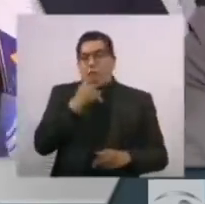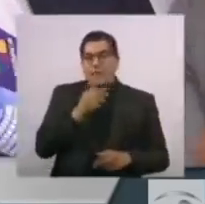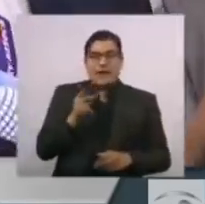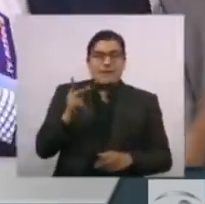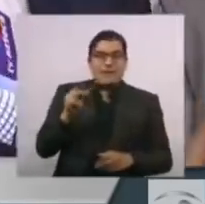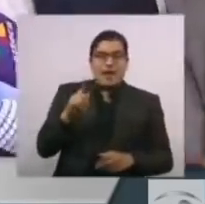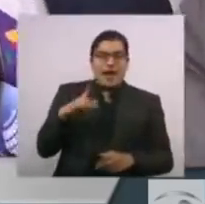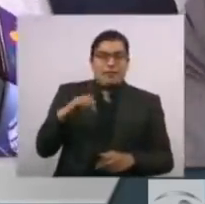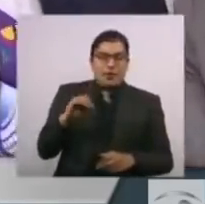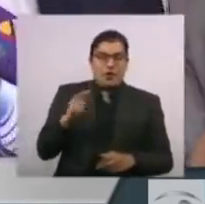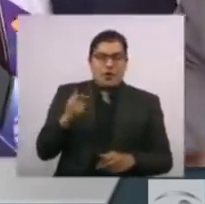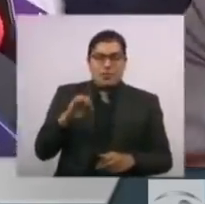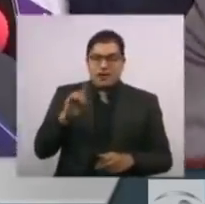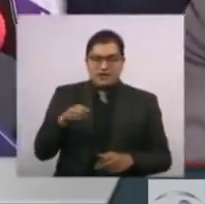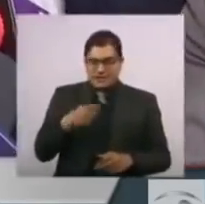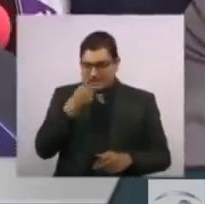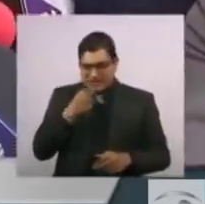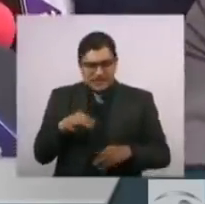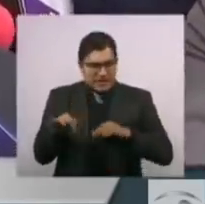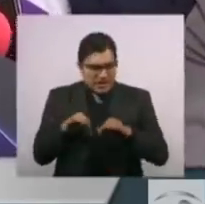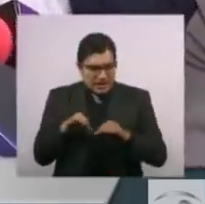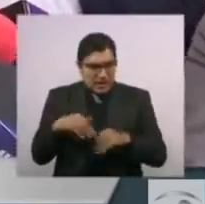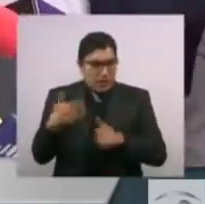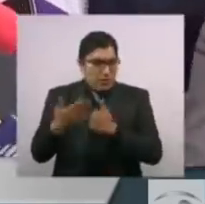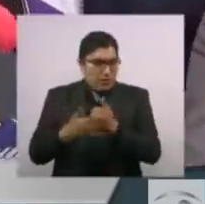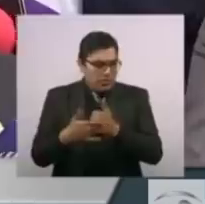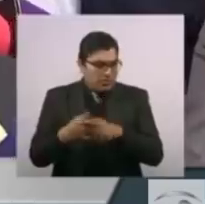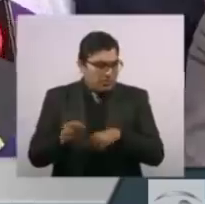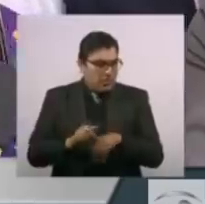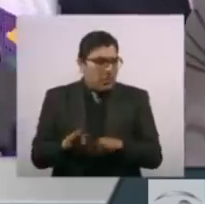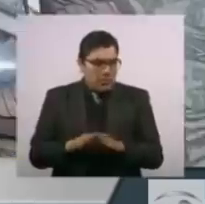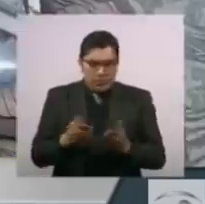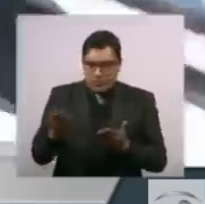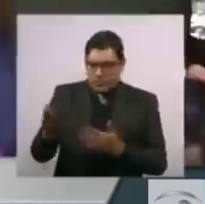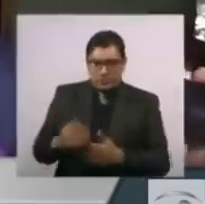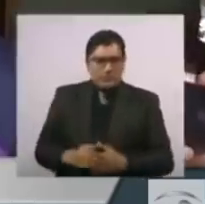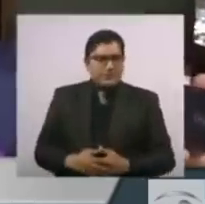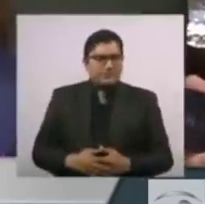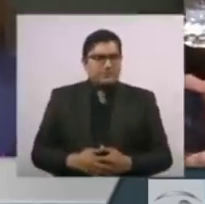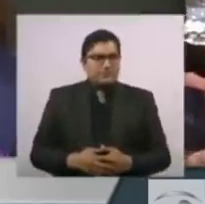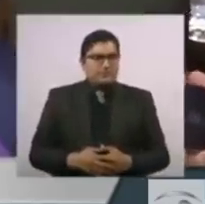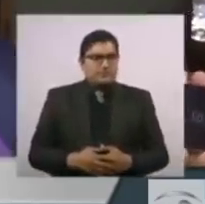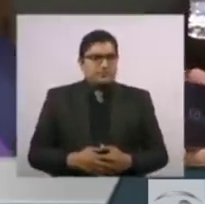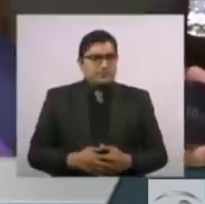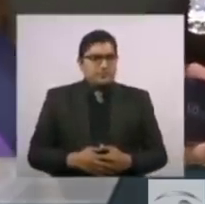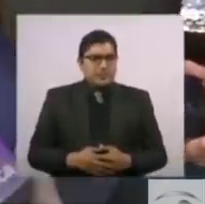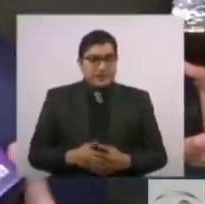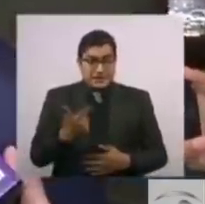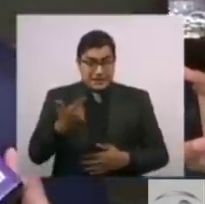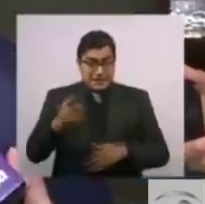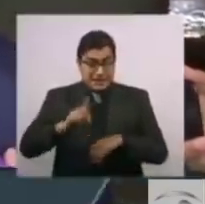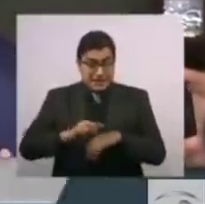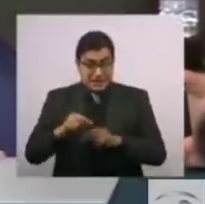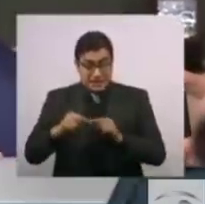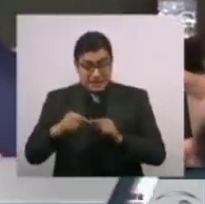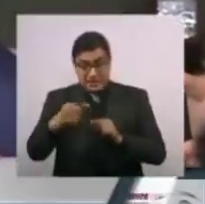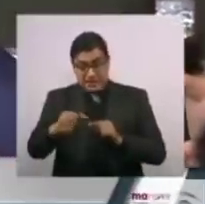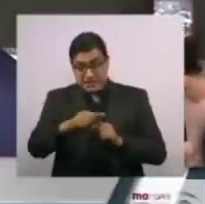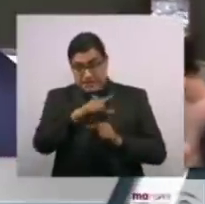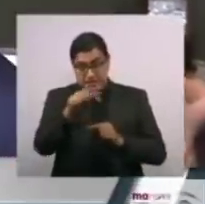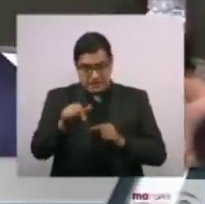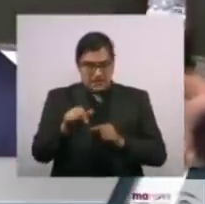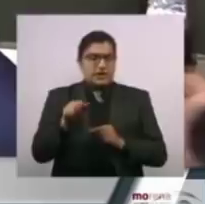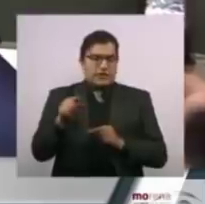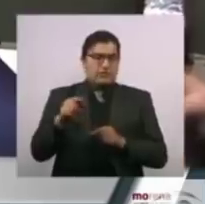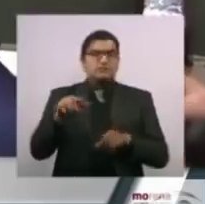Gómez detalló el trabajo a realizar en próximos días. De Después de esos 7 días,